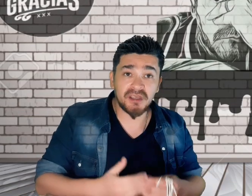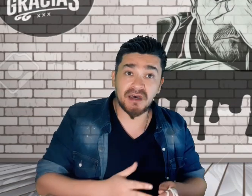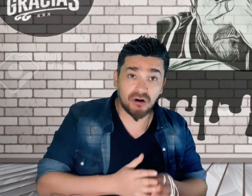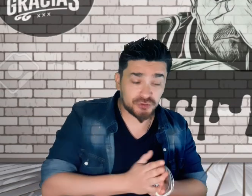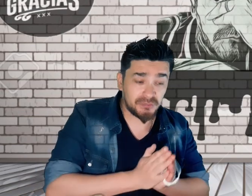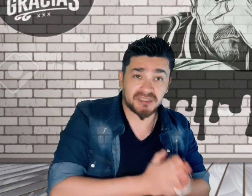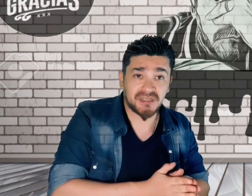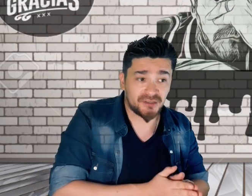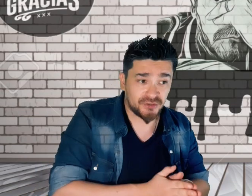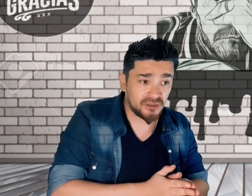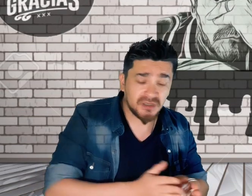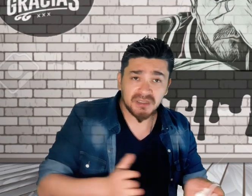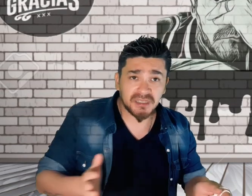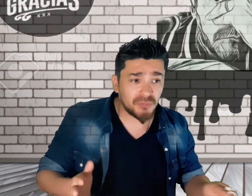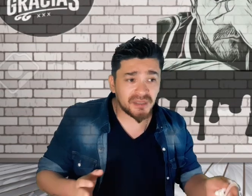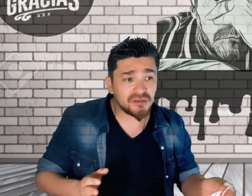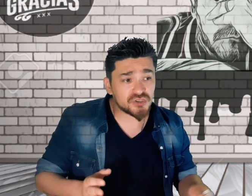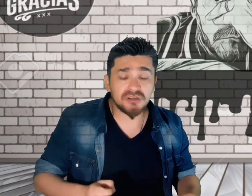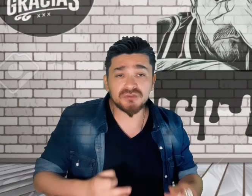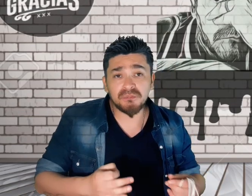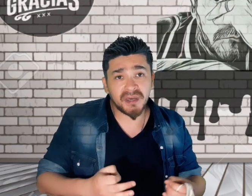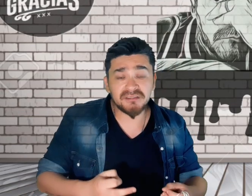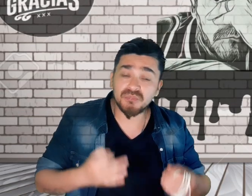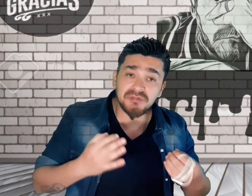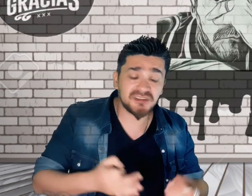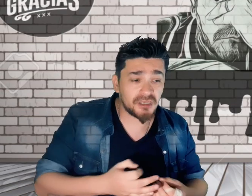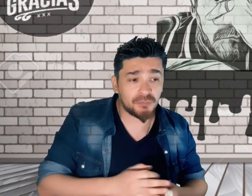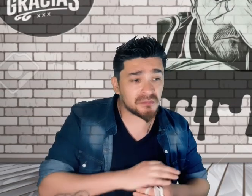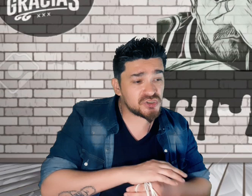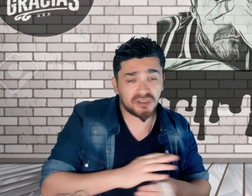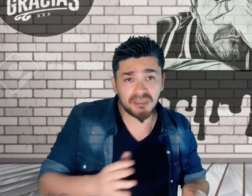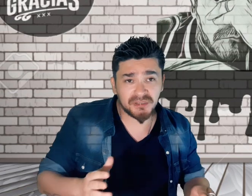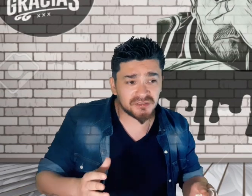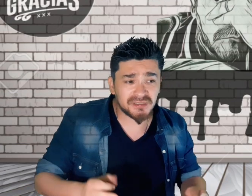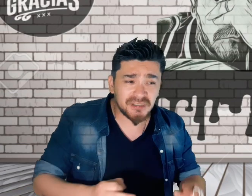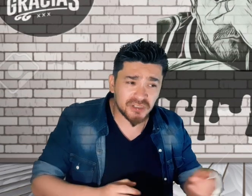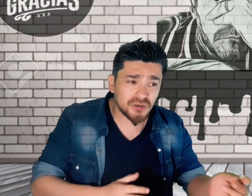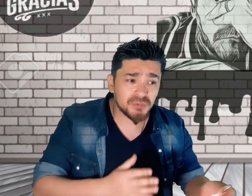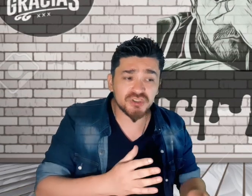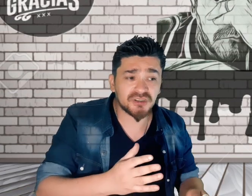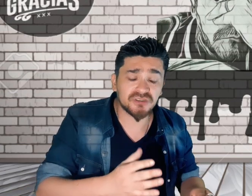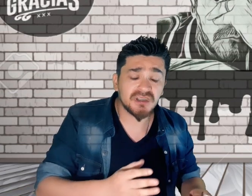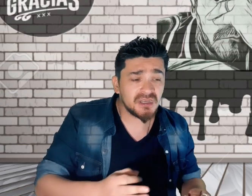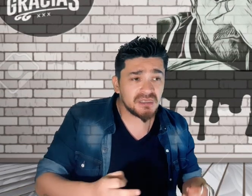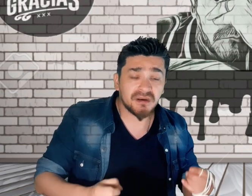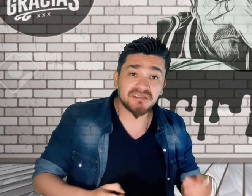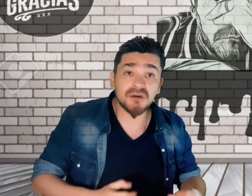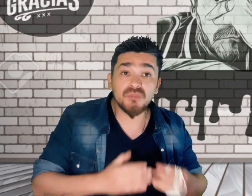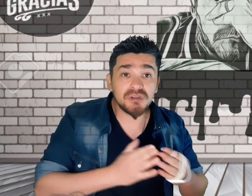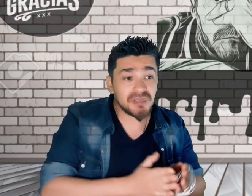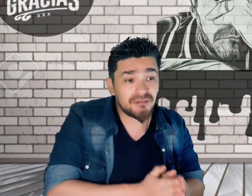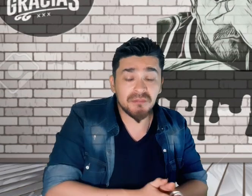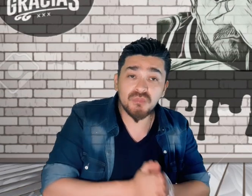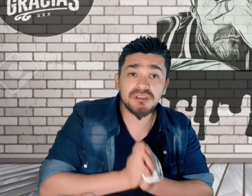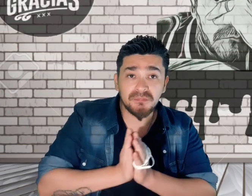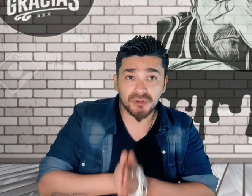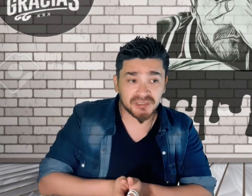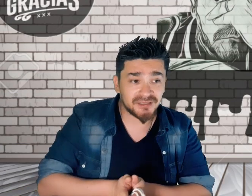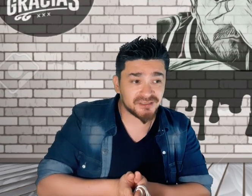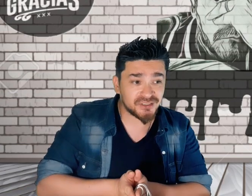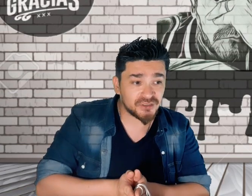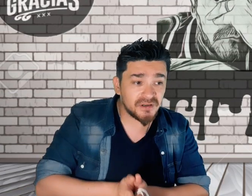y comodidad a otros mexicanos, ¿no? Que como les digo yo, es un país muy visitado por millones de personas y creo que son proyectos que van a ser muy viables,